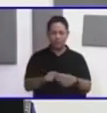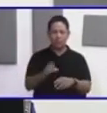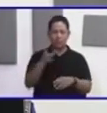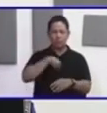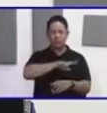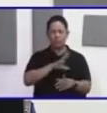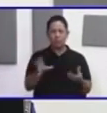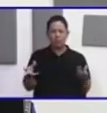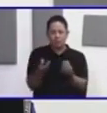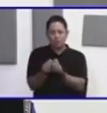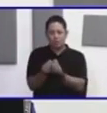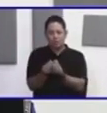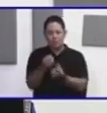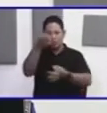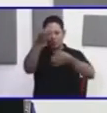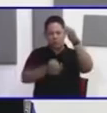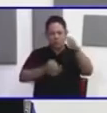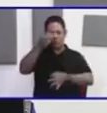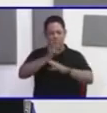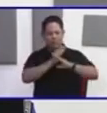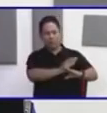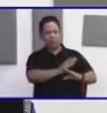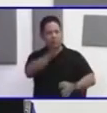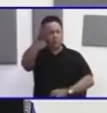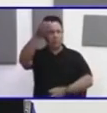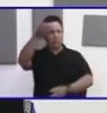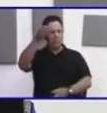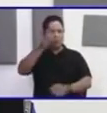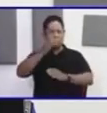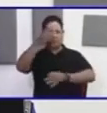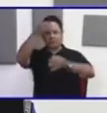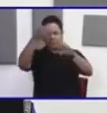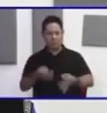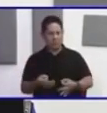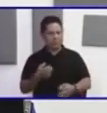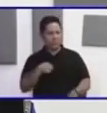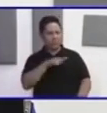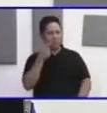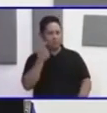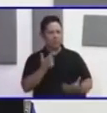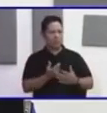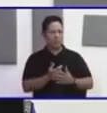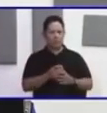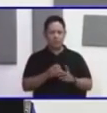seguridad, las redes de participación cívica, y esto nos ha ayudado a obtener información oportuna para poder